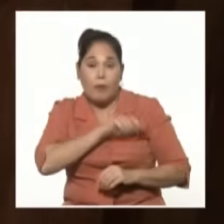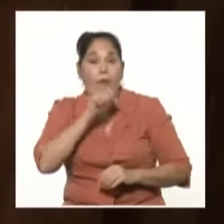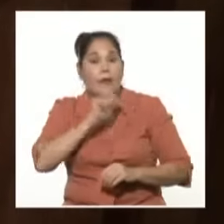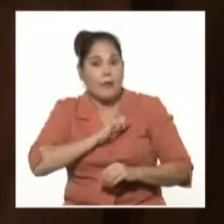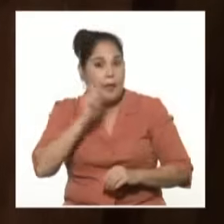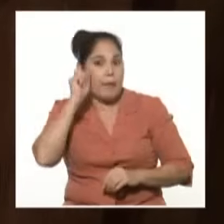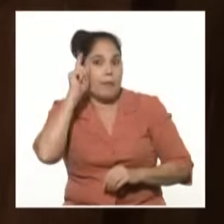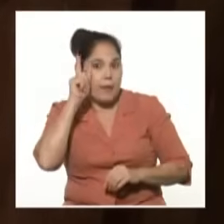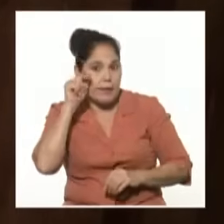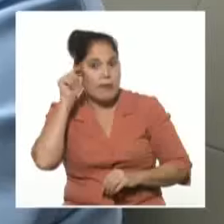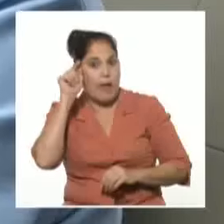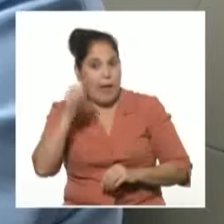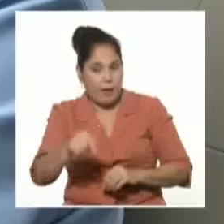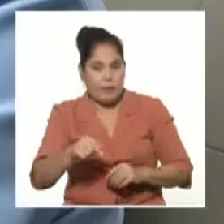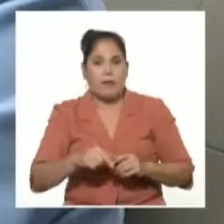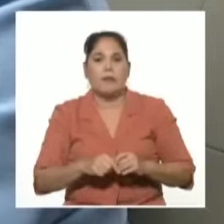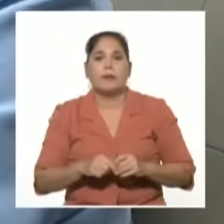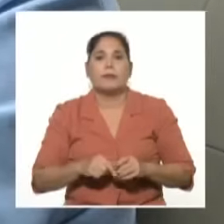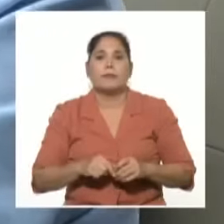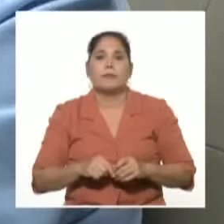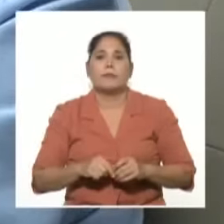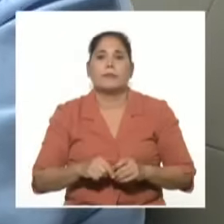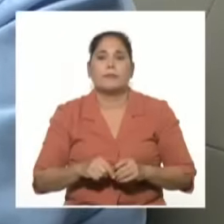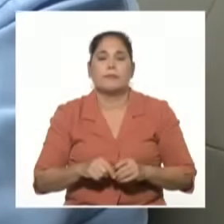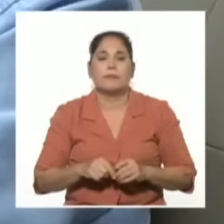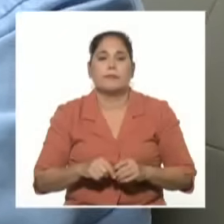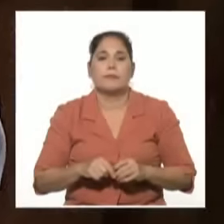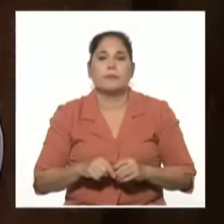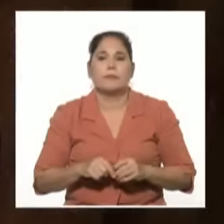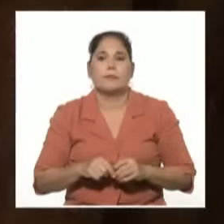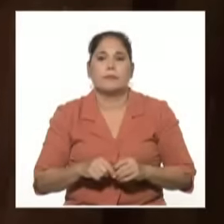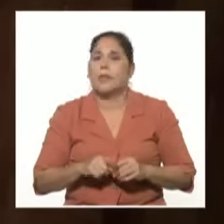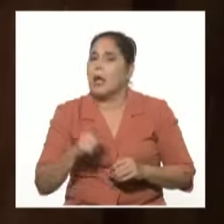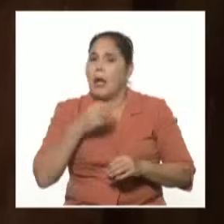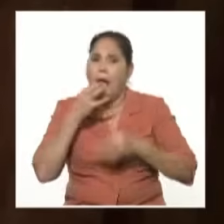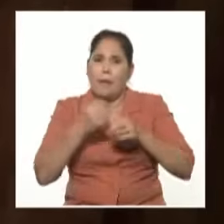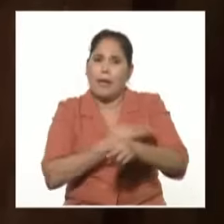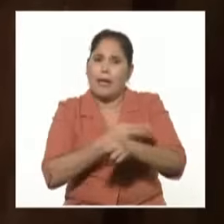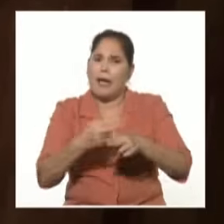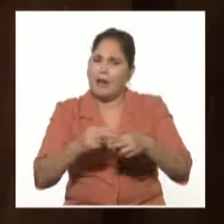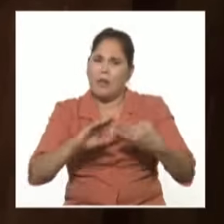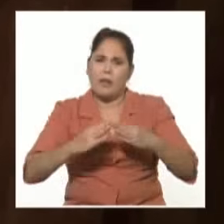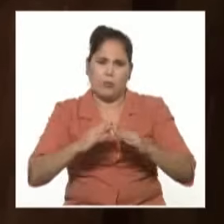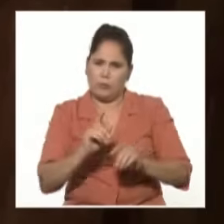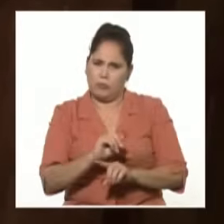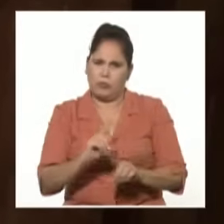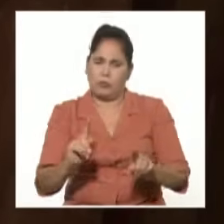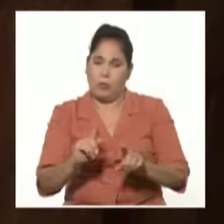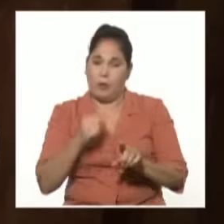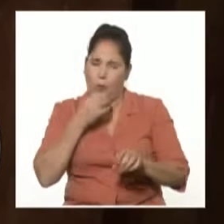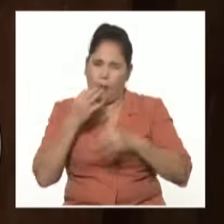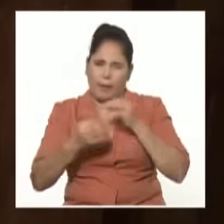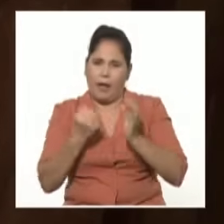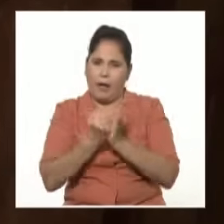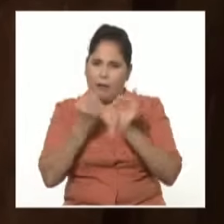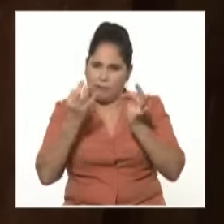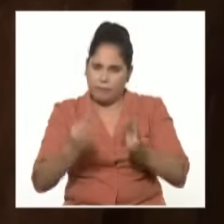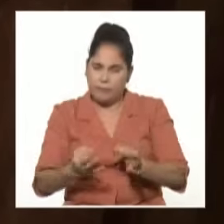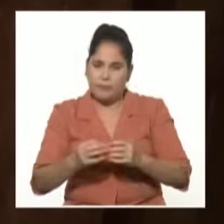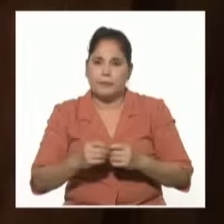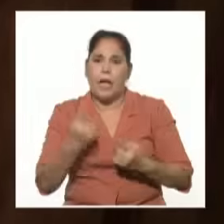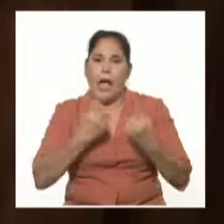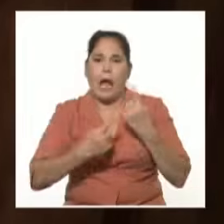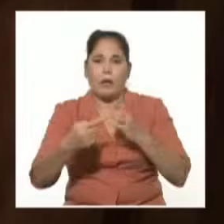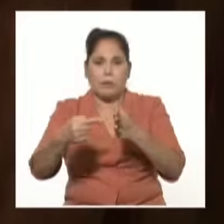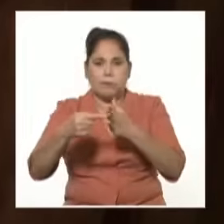especial trascendencia en este momento. No voy a detenerme en lo discutido, pero debo ratificar algunas consideraciones que